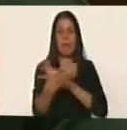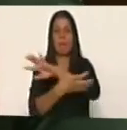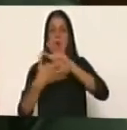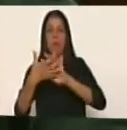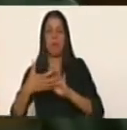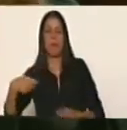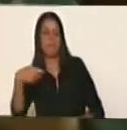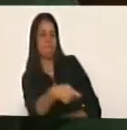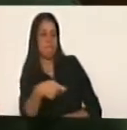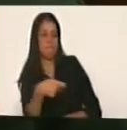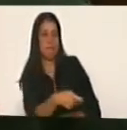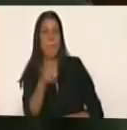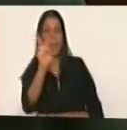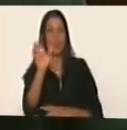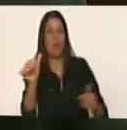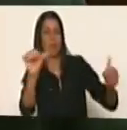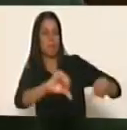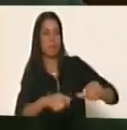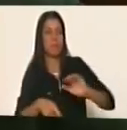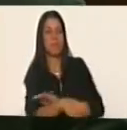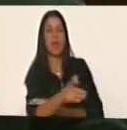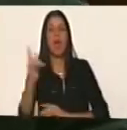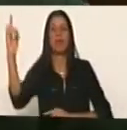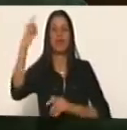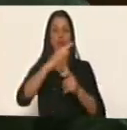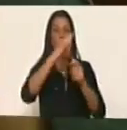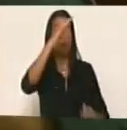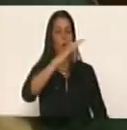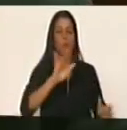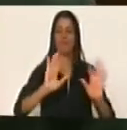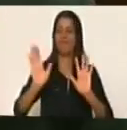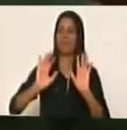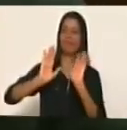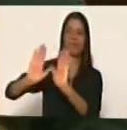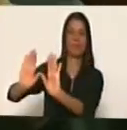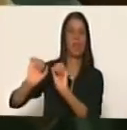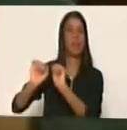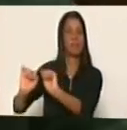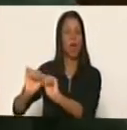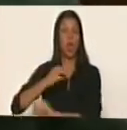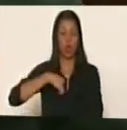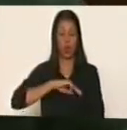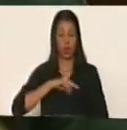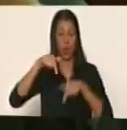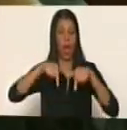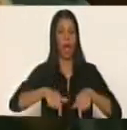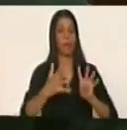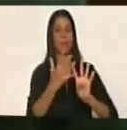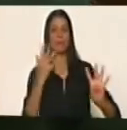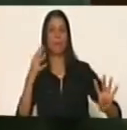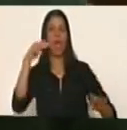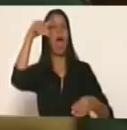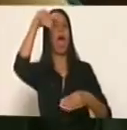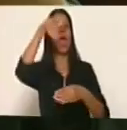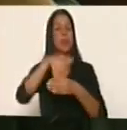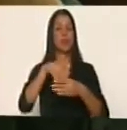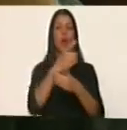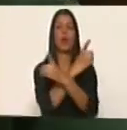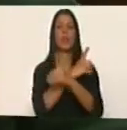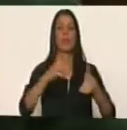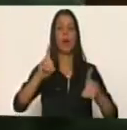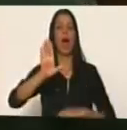bueno, pretendan una intervención internacional. No, nosotros decimos, en democracia, con elecciones,